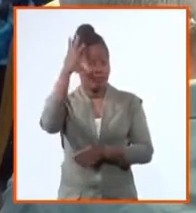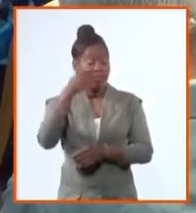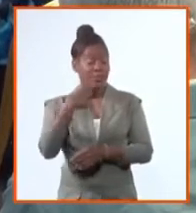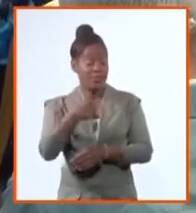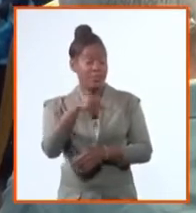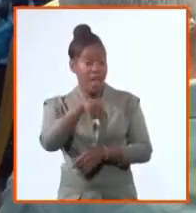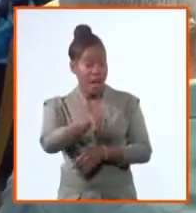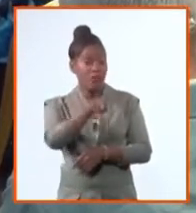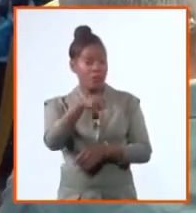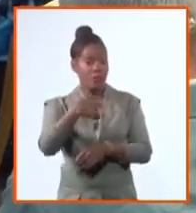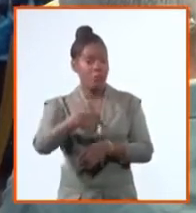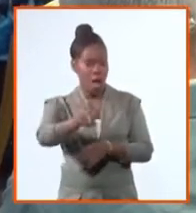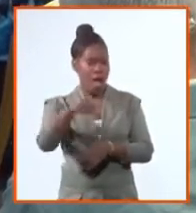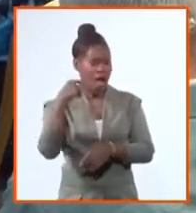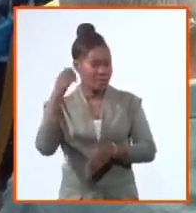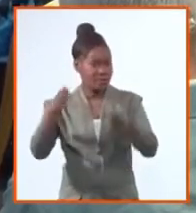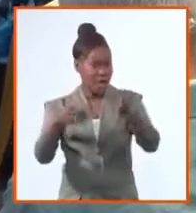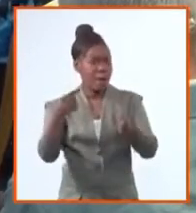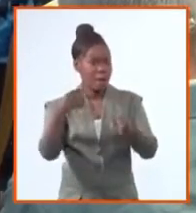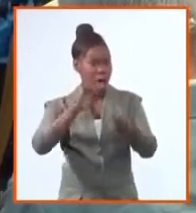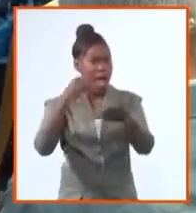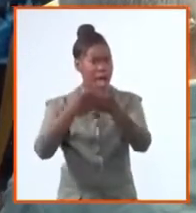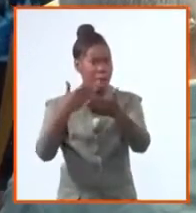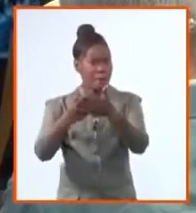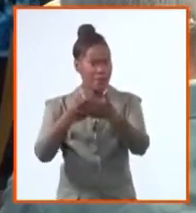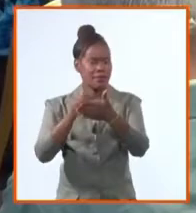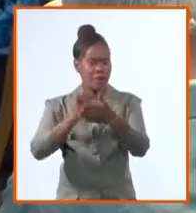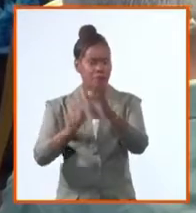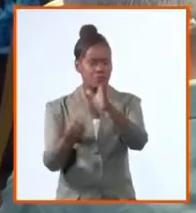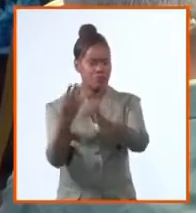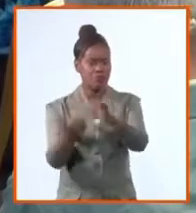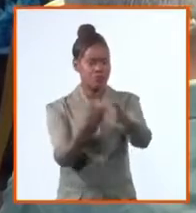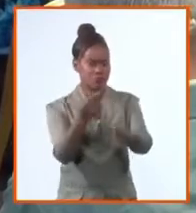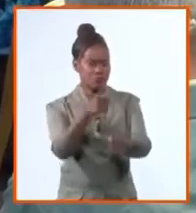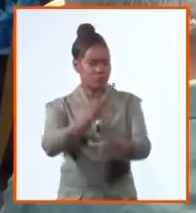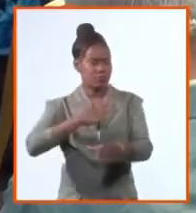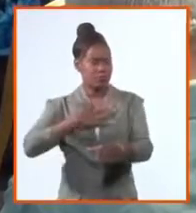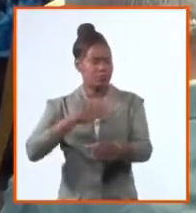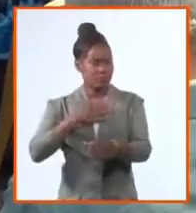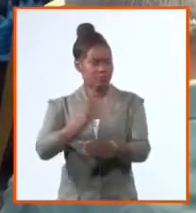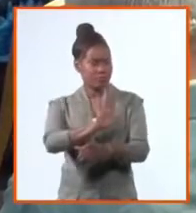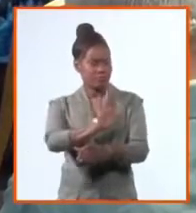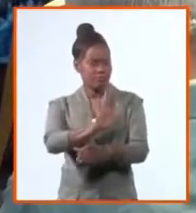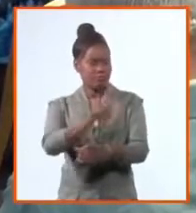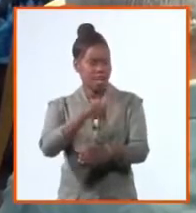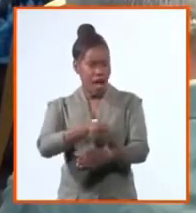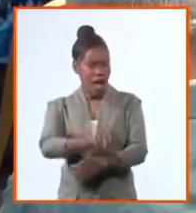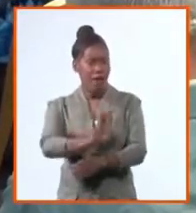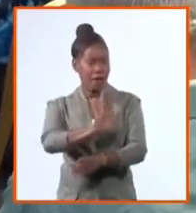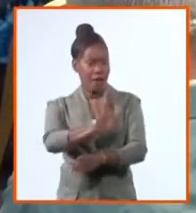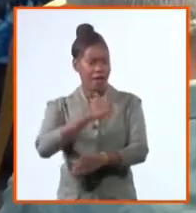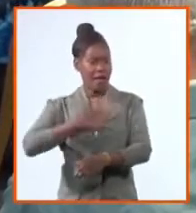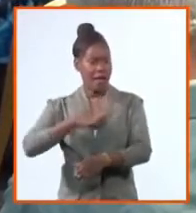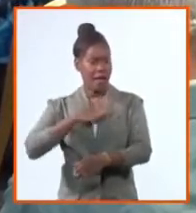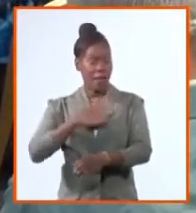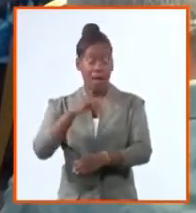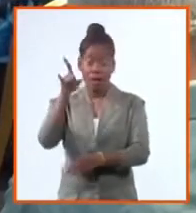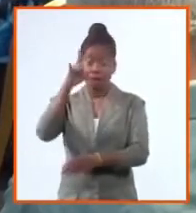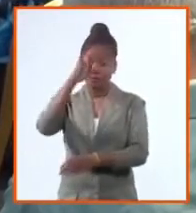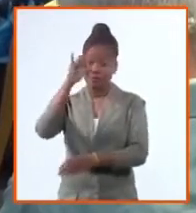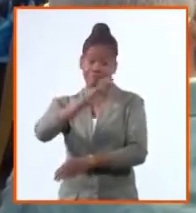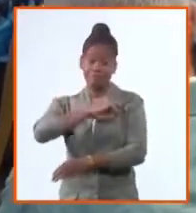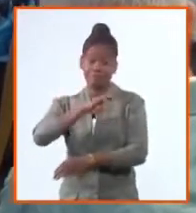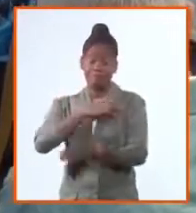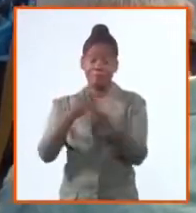más de 200. Sí, presidente, pero ahí me... No, hay pymes estatales también. Ese es el tema. Entonces tenemos que